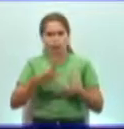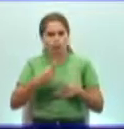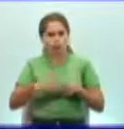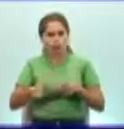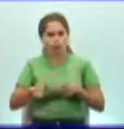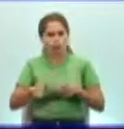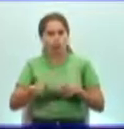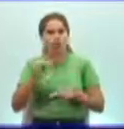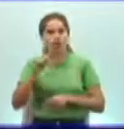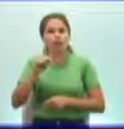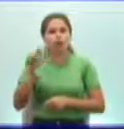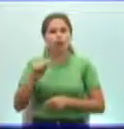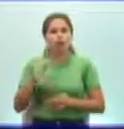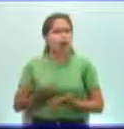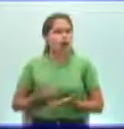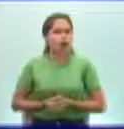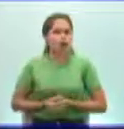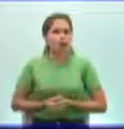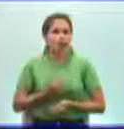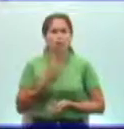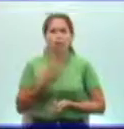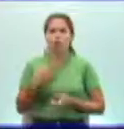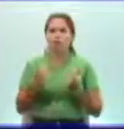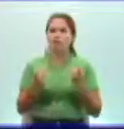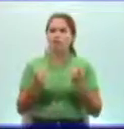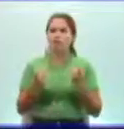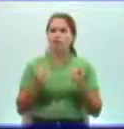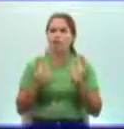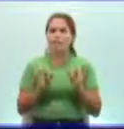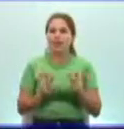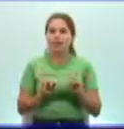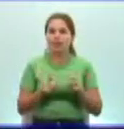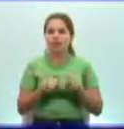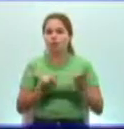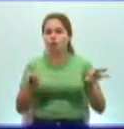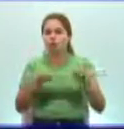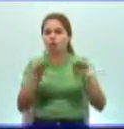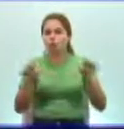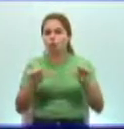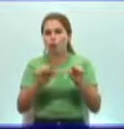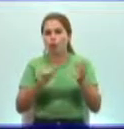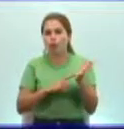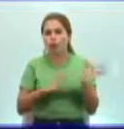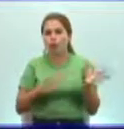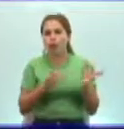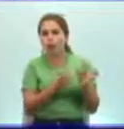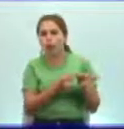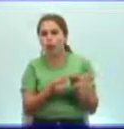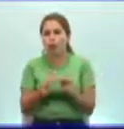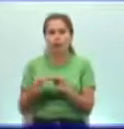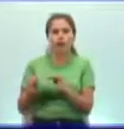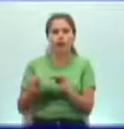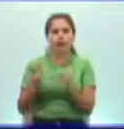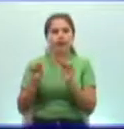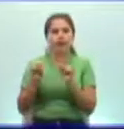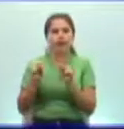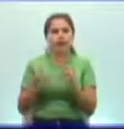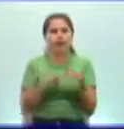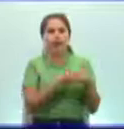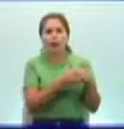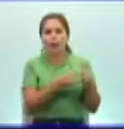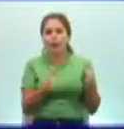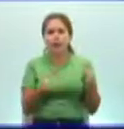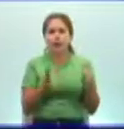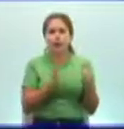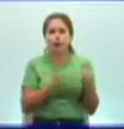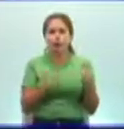surge otra pregunta. ¿Cómo es necesario mantener en un circuito eléctrico el flujo de estas partículas cargadas? O sea, el movimiento dirigido y ordenado